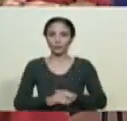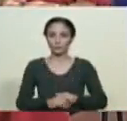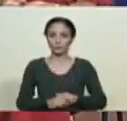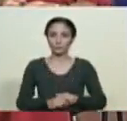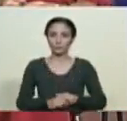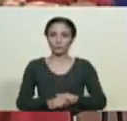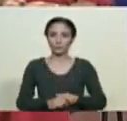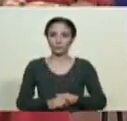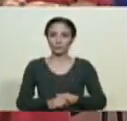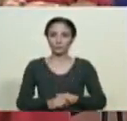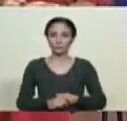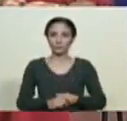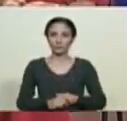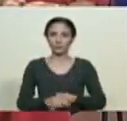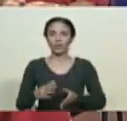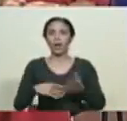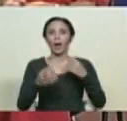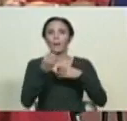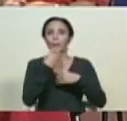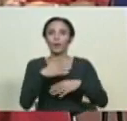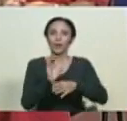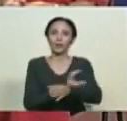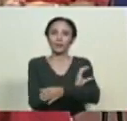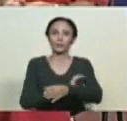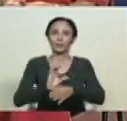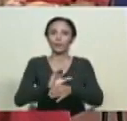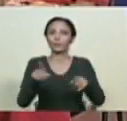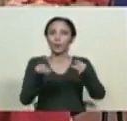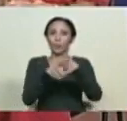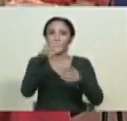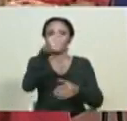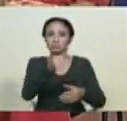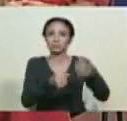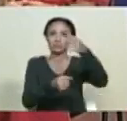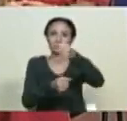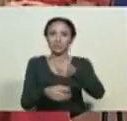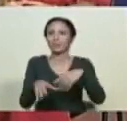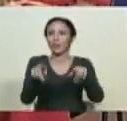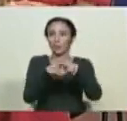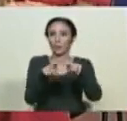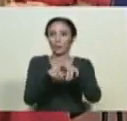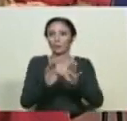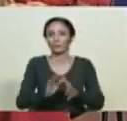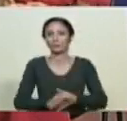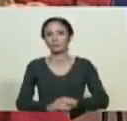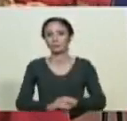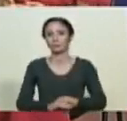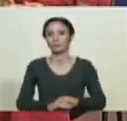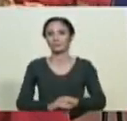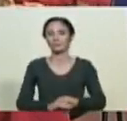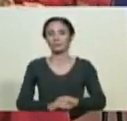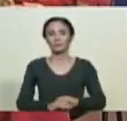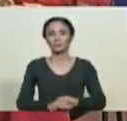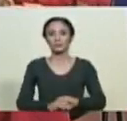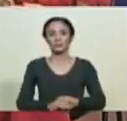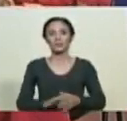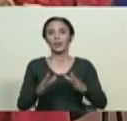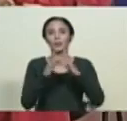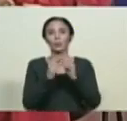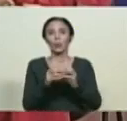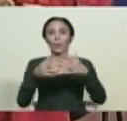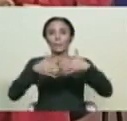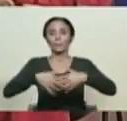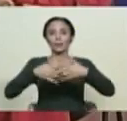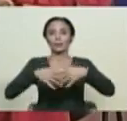Una buena gaita. Una buena gaita, sí. Gaita zuliana. nuestra maquinaria como siempre. Mira,